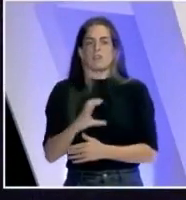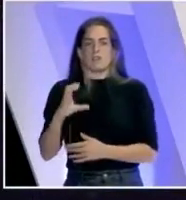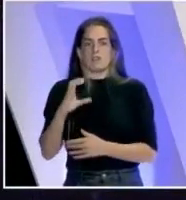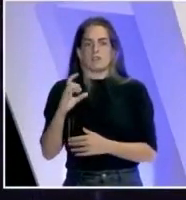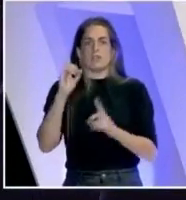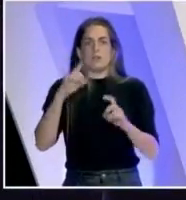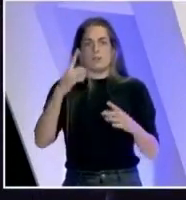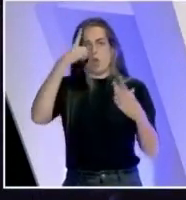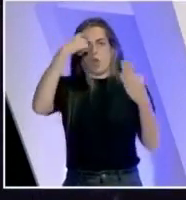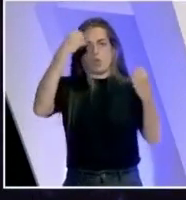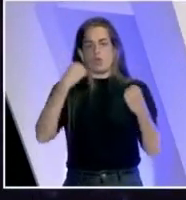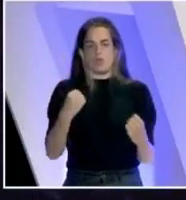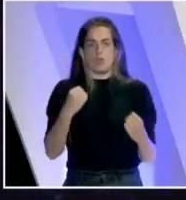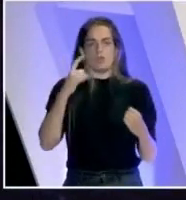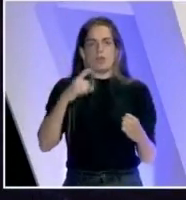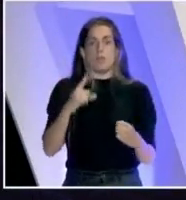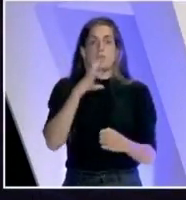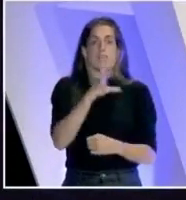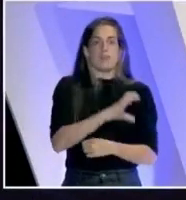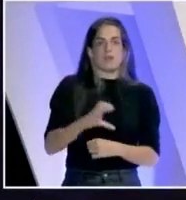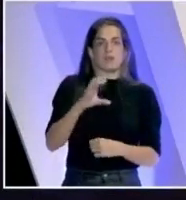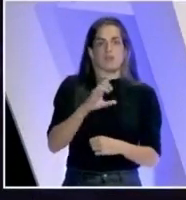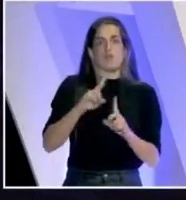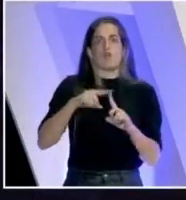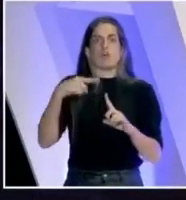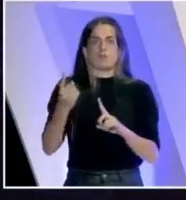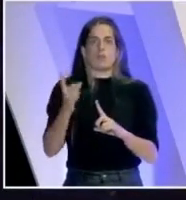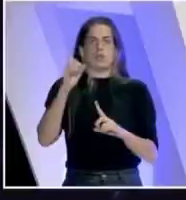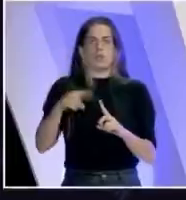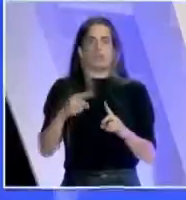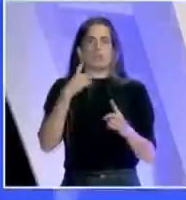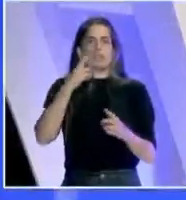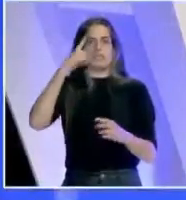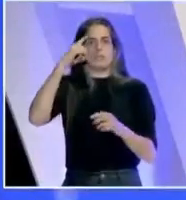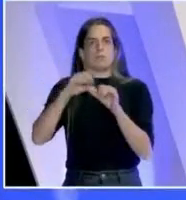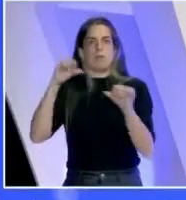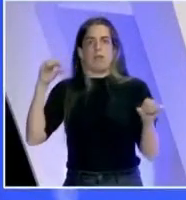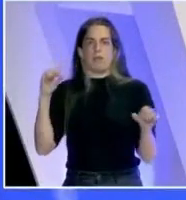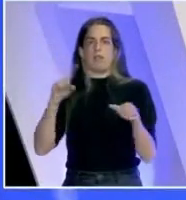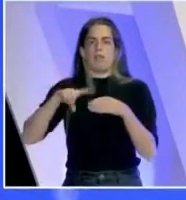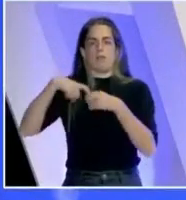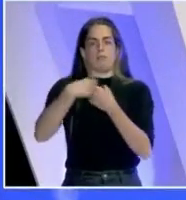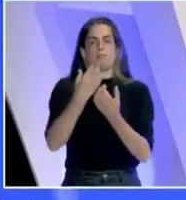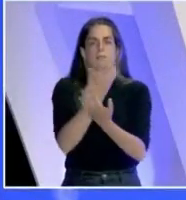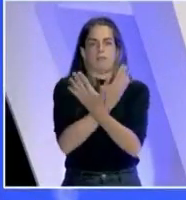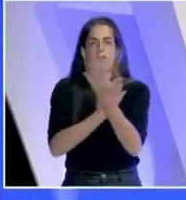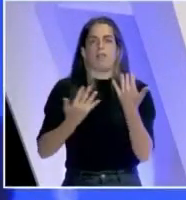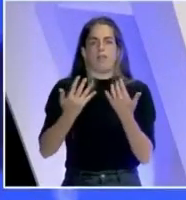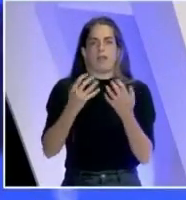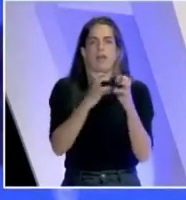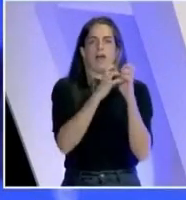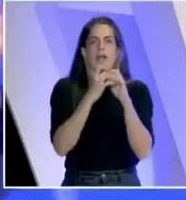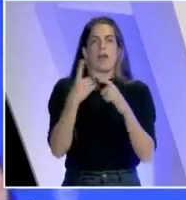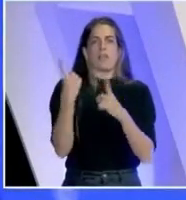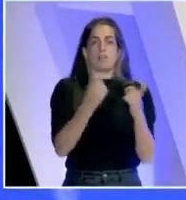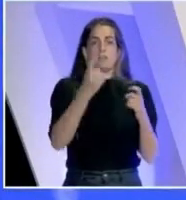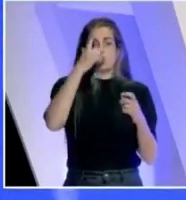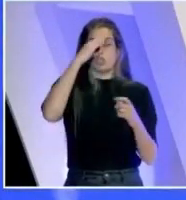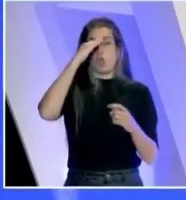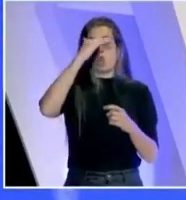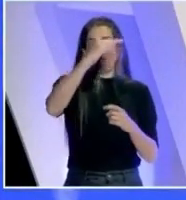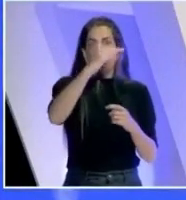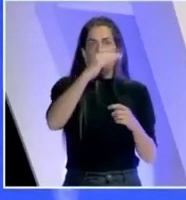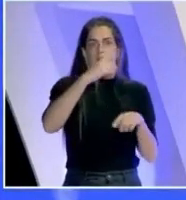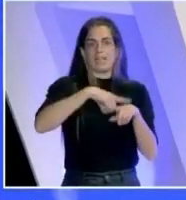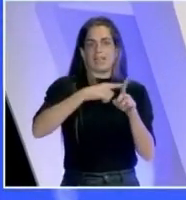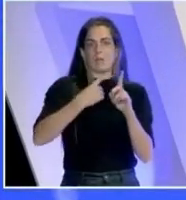al conocimiento científico y académico y, en consecuencia, también a la experiencia. El objetivo es ampliar nuestros horizontes temporales